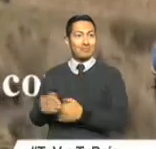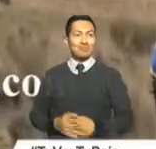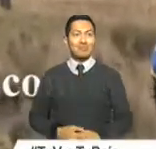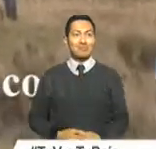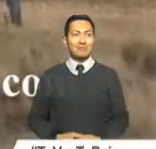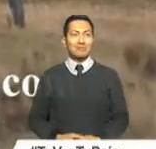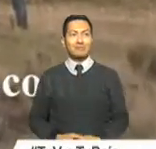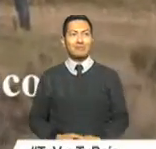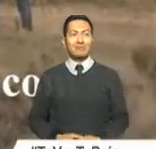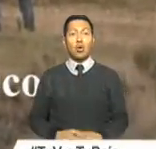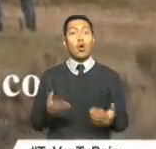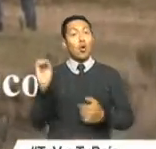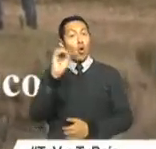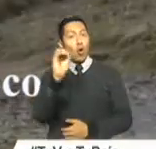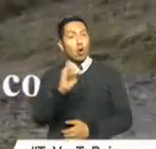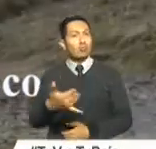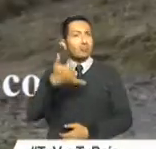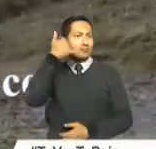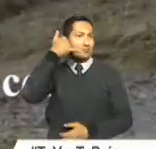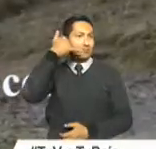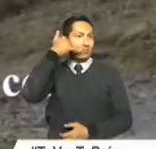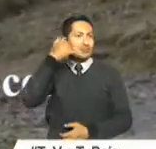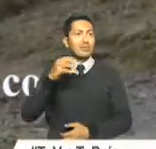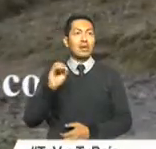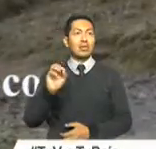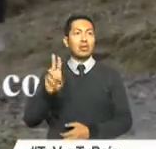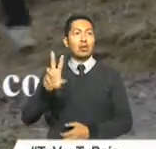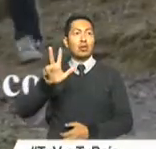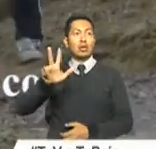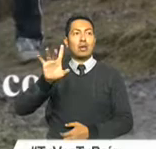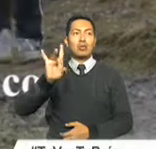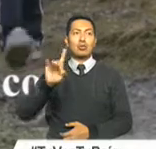rescategir@gmail.com o comunicándose al teléfono